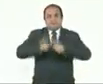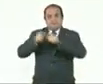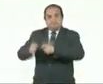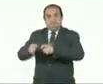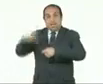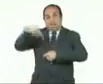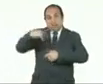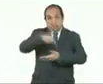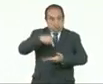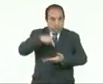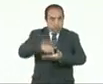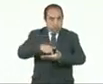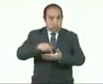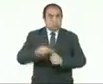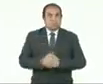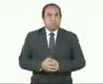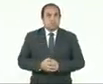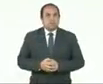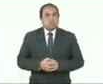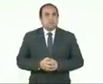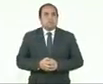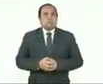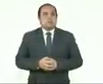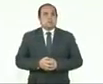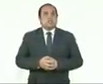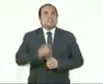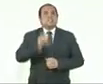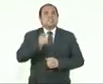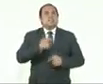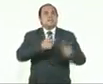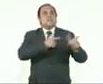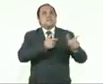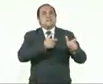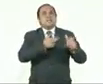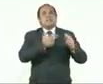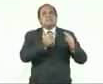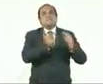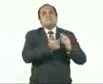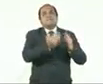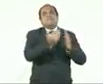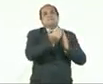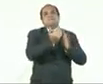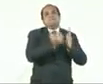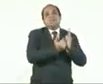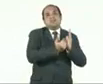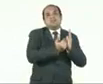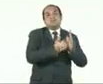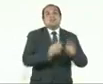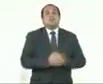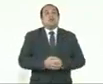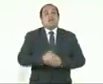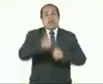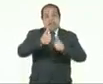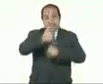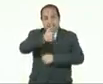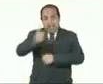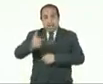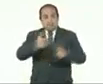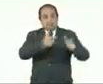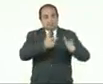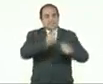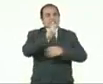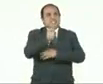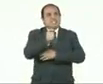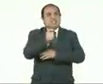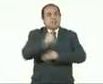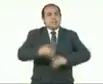este módulo es un homicidio menos. Cada arma que se entrega en este módulo